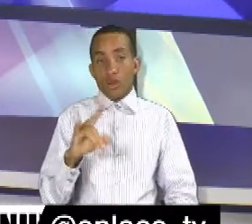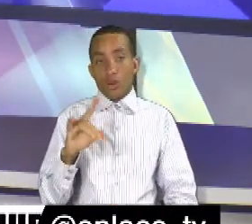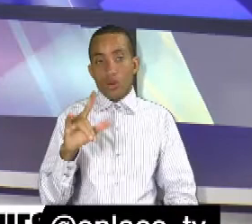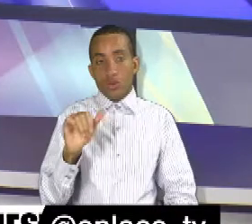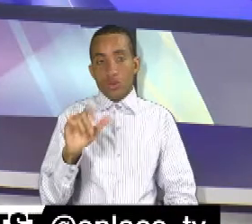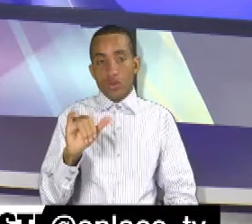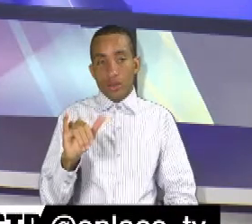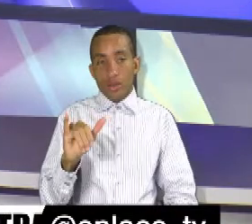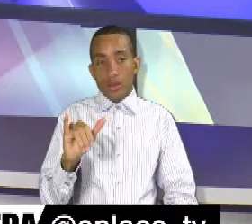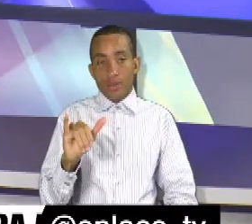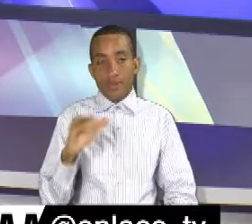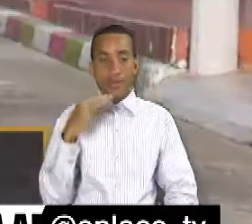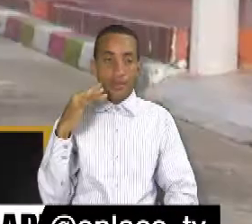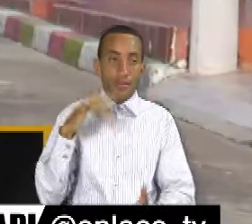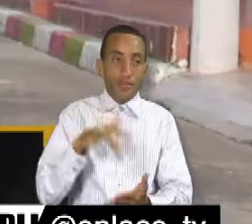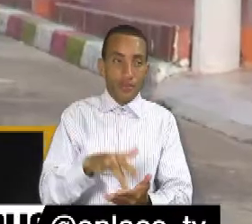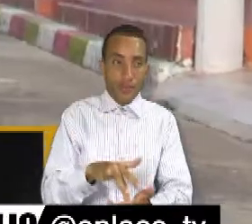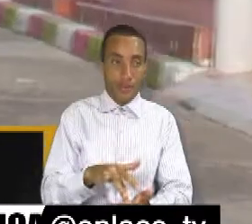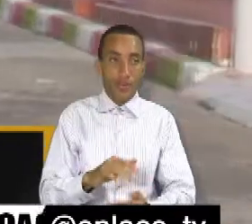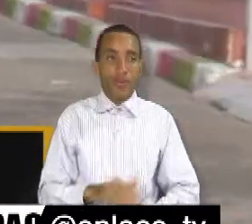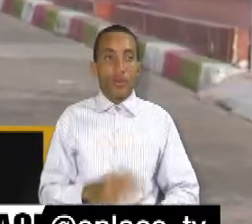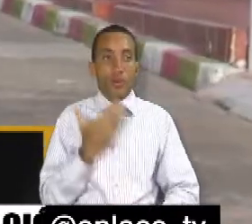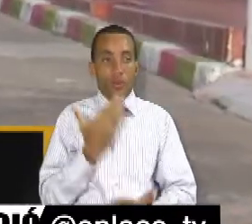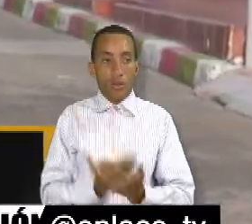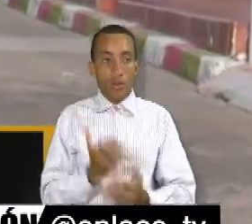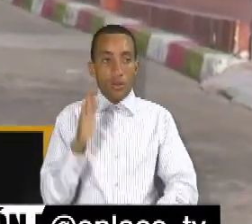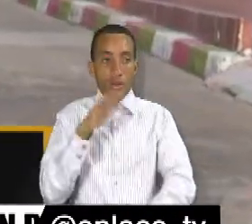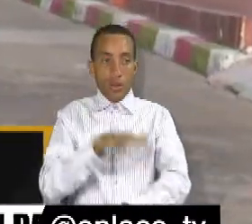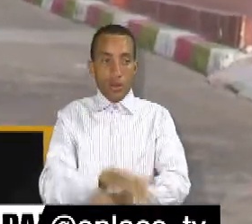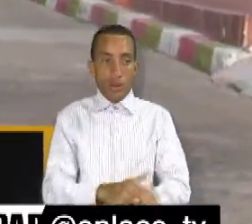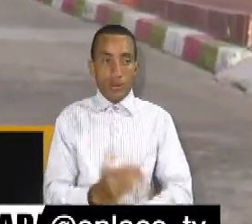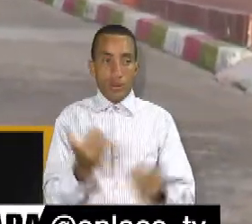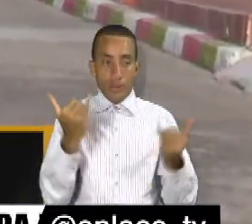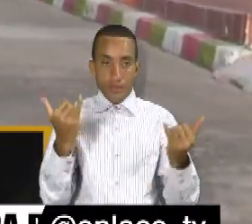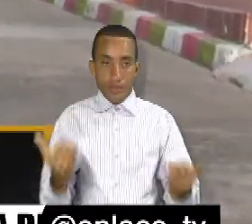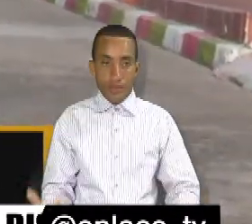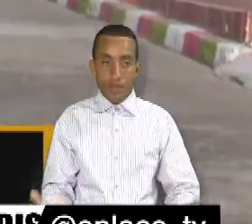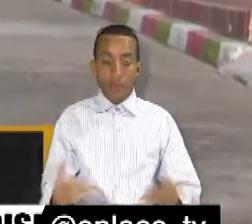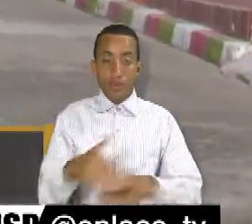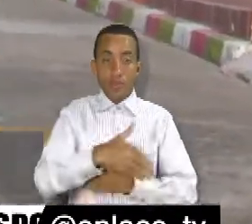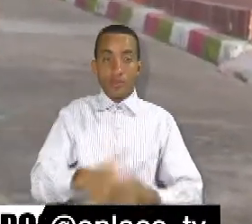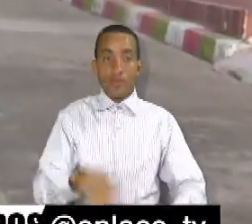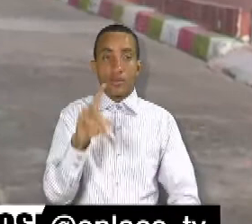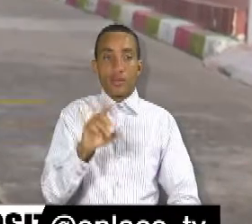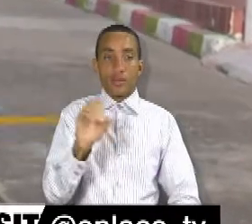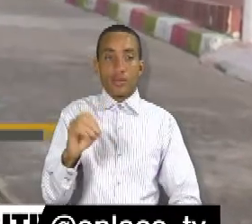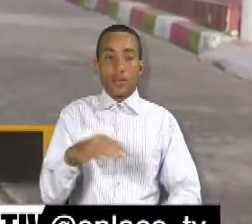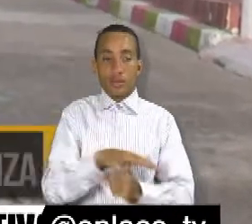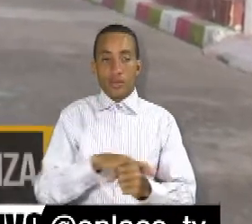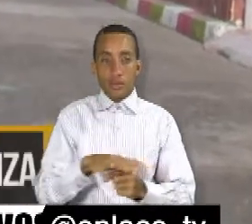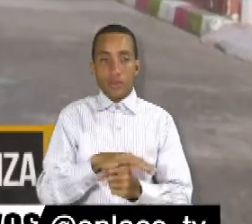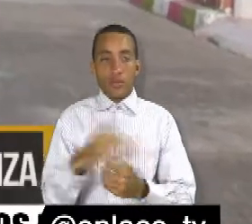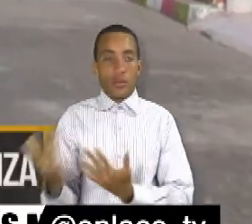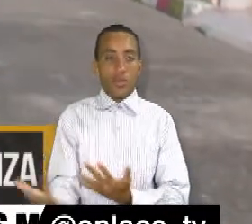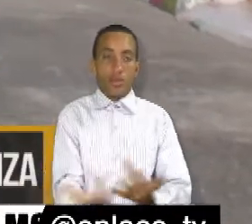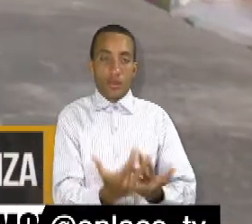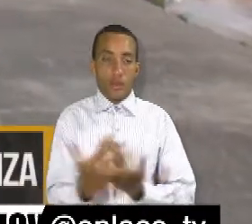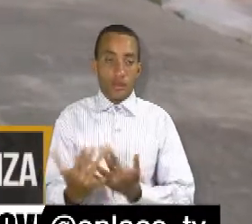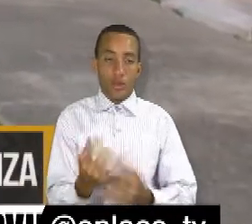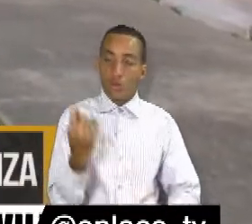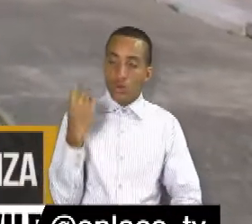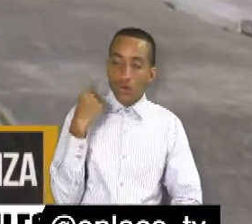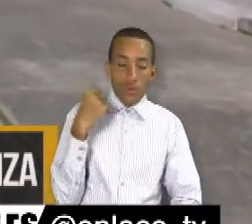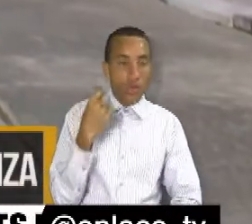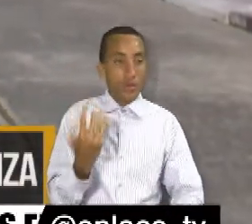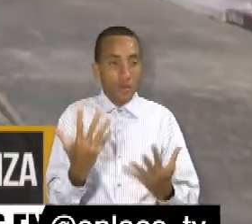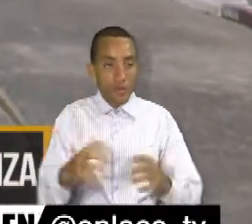informe. Muy buenas tardes, pues aquí en la calle 60B del barrio La Esperanza se presentó un hecho delictivo en las últimas horas que tiene